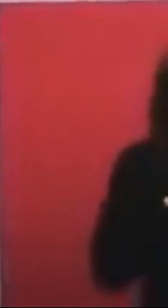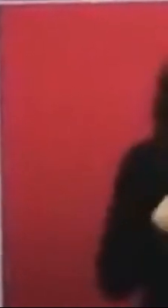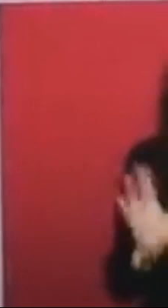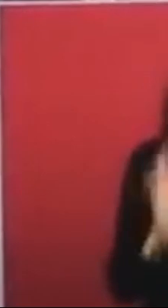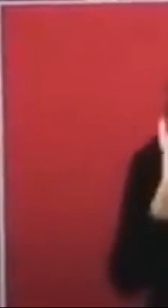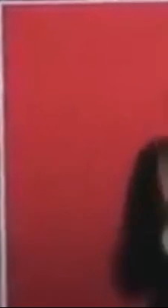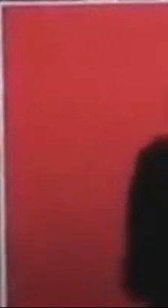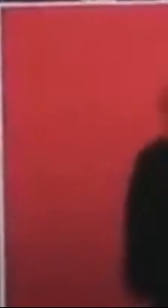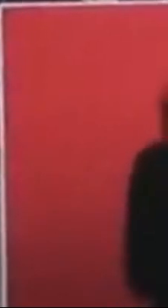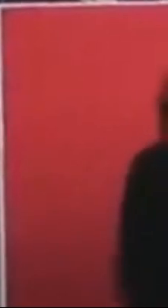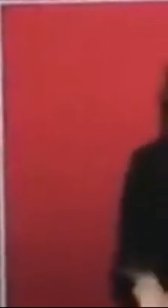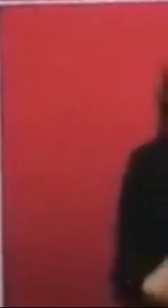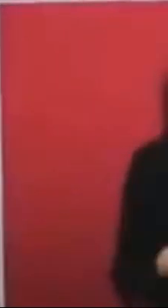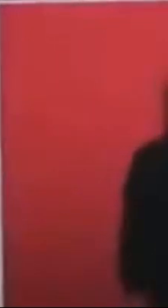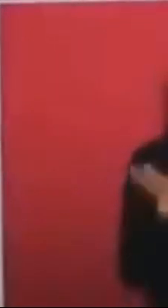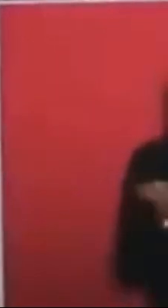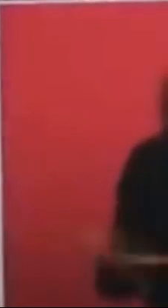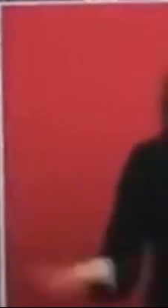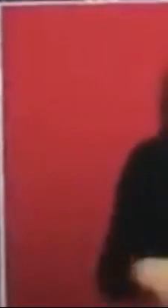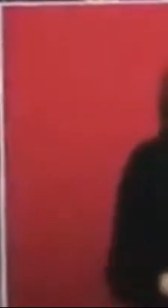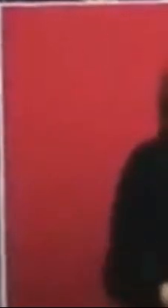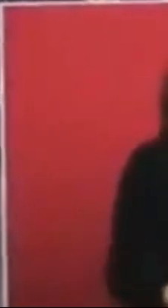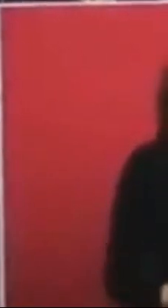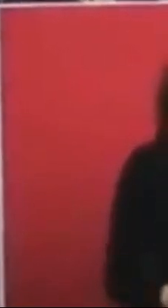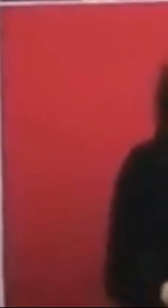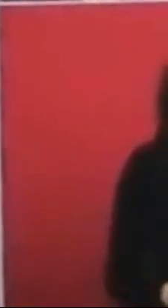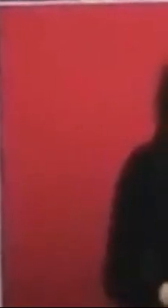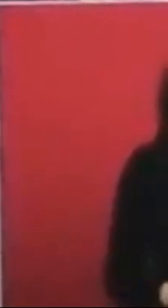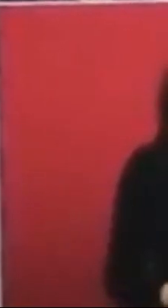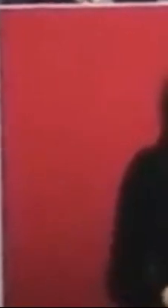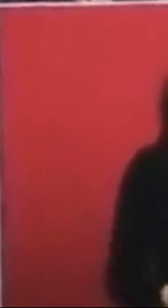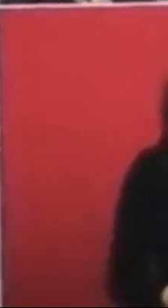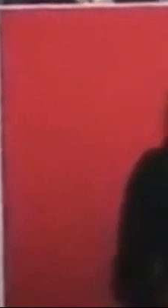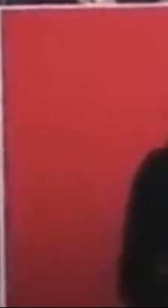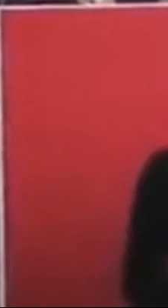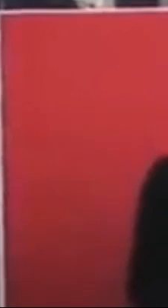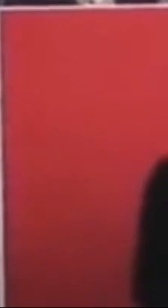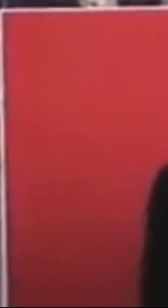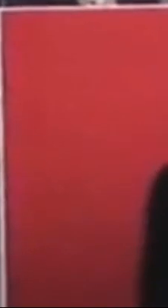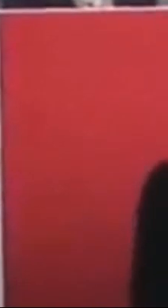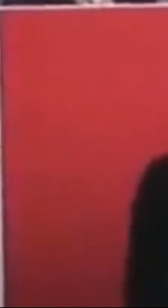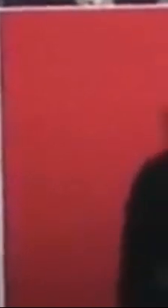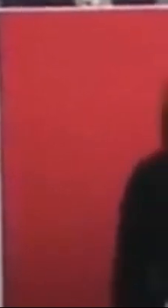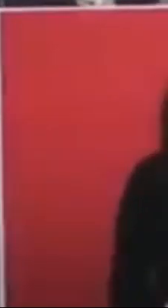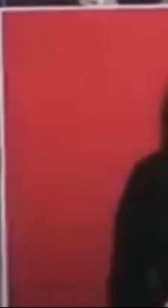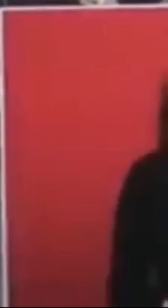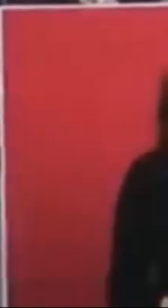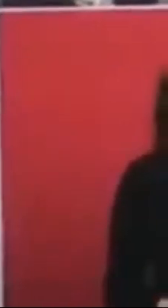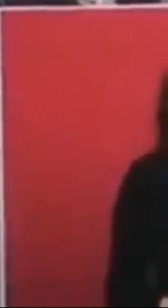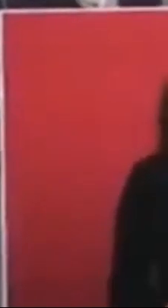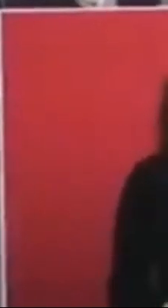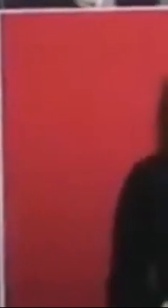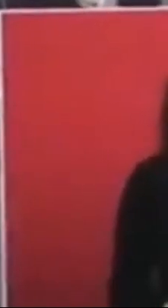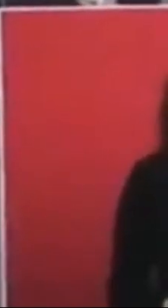Ya se ha hecho. En el primer caso, además de que